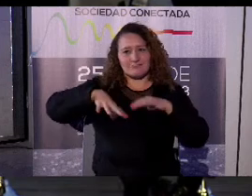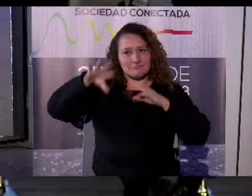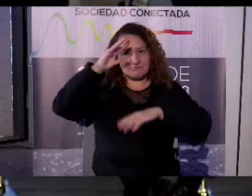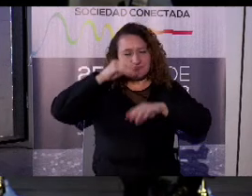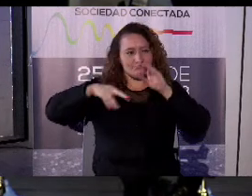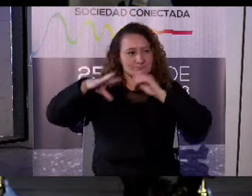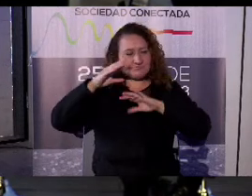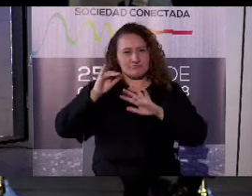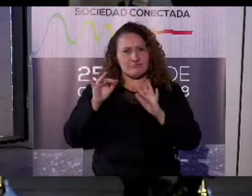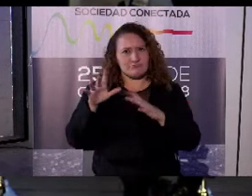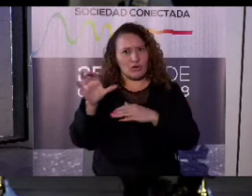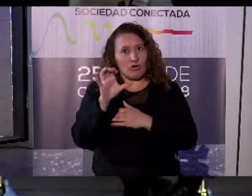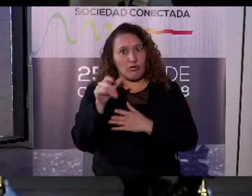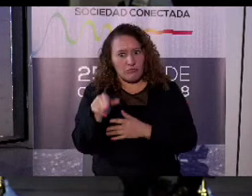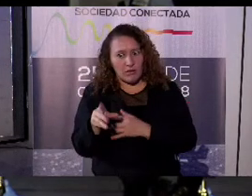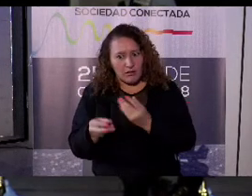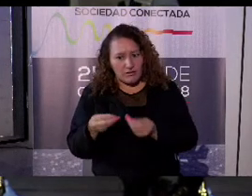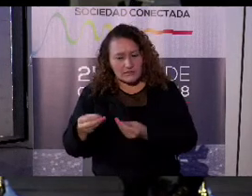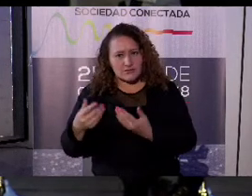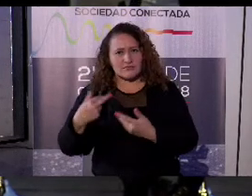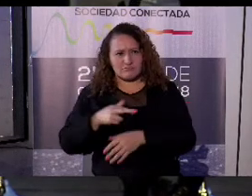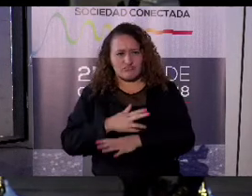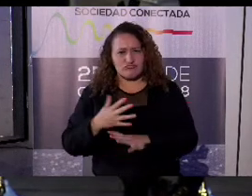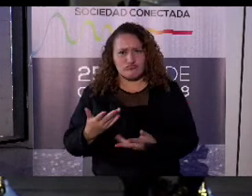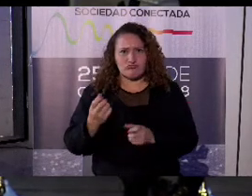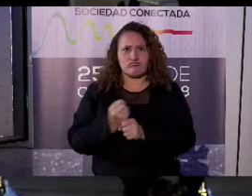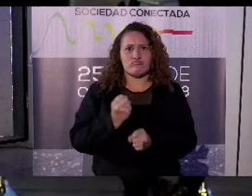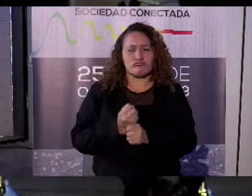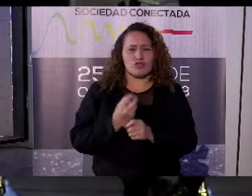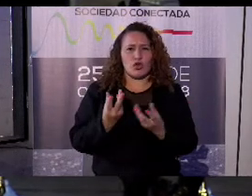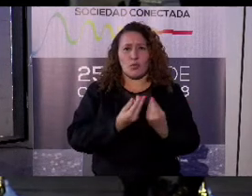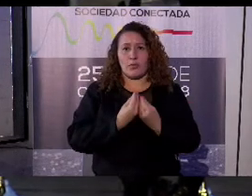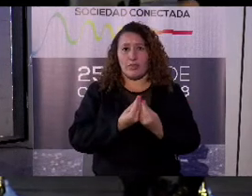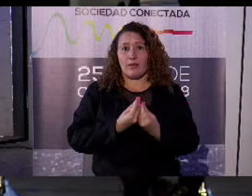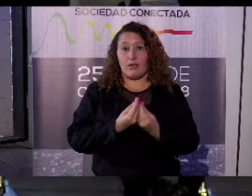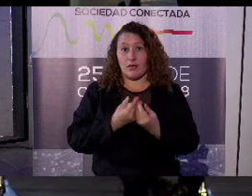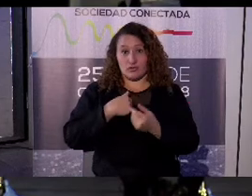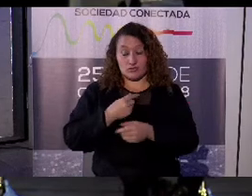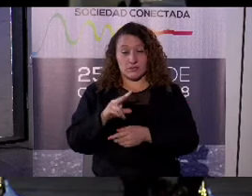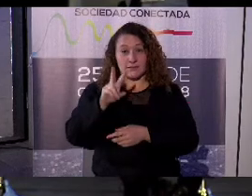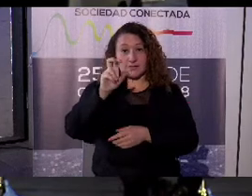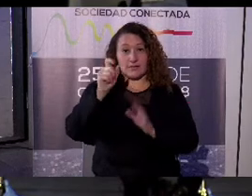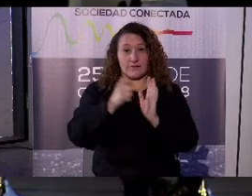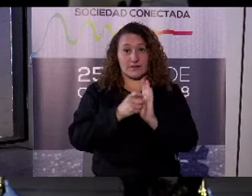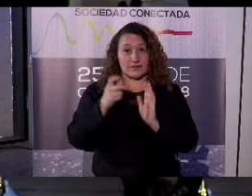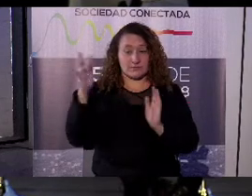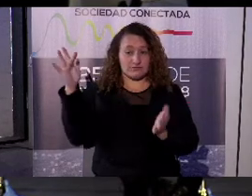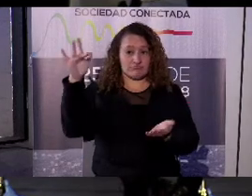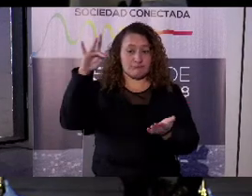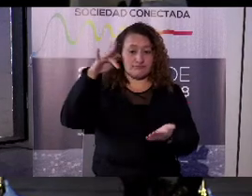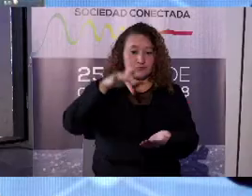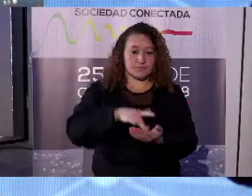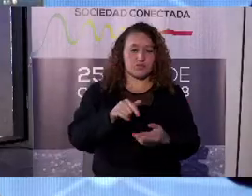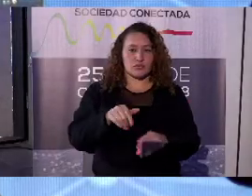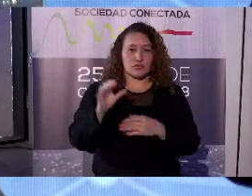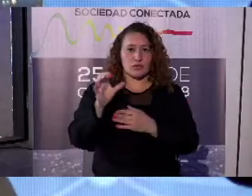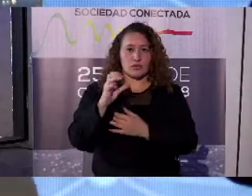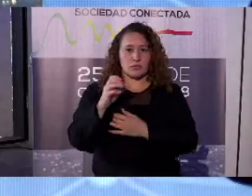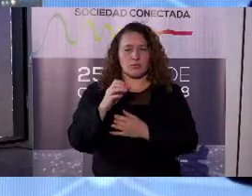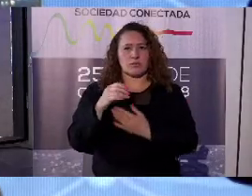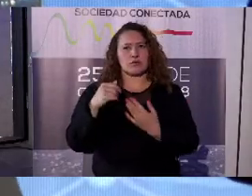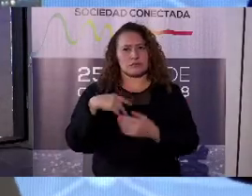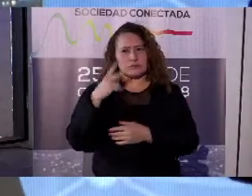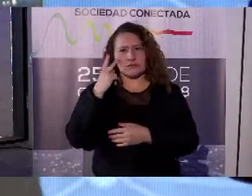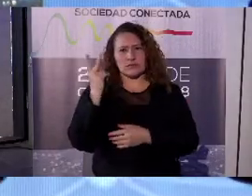estado trabajando en el comité consultivo permanente y se han hecho esta es mi séptima vez aquí en Colombia y veo que